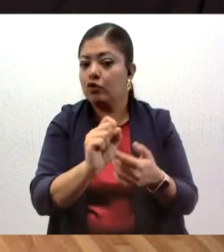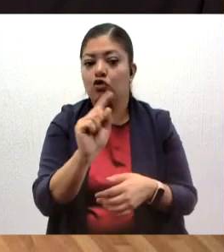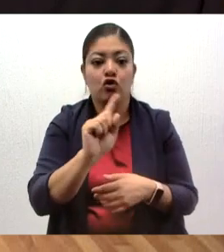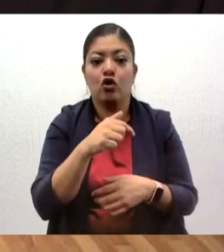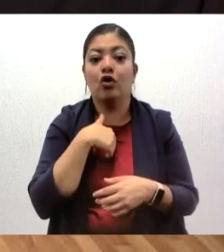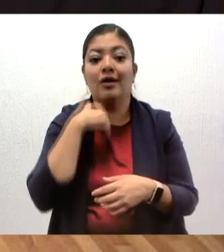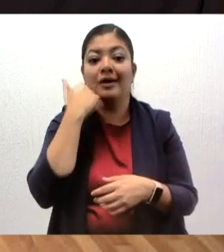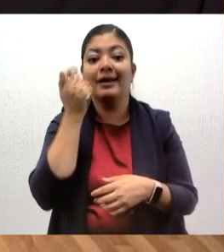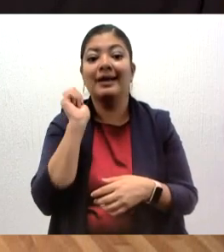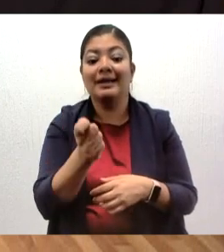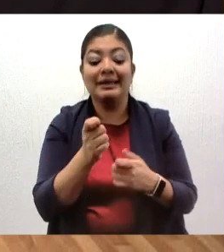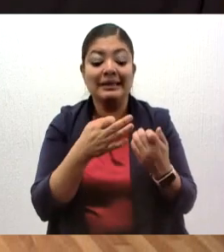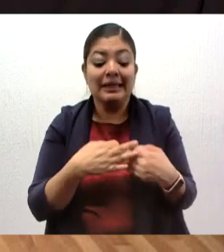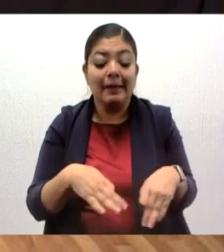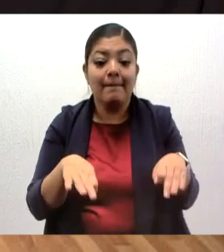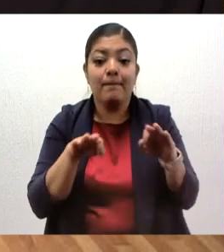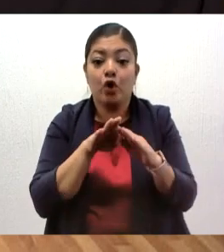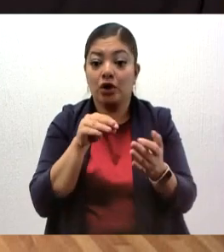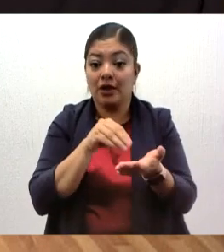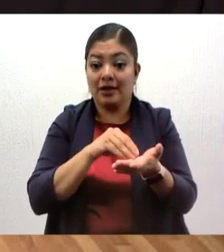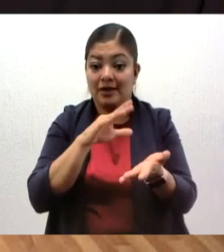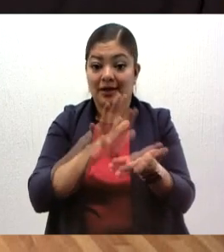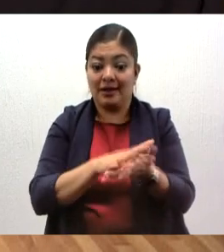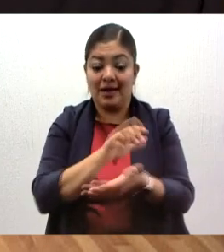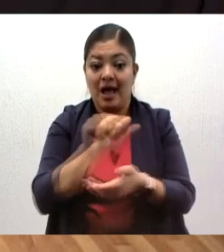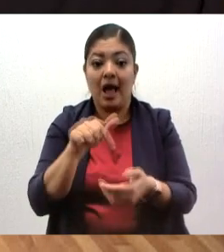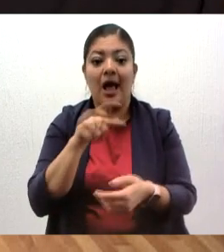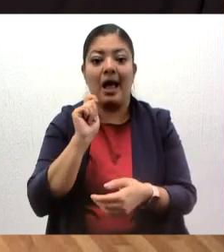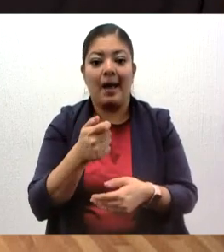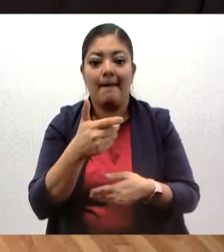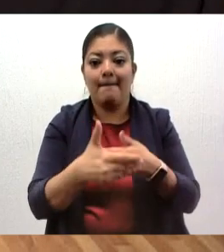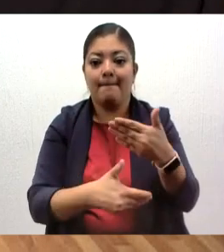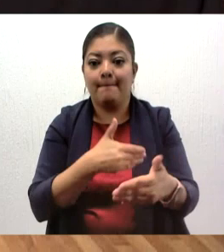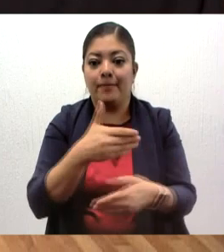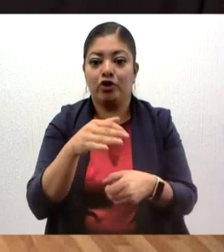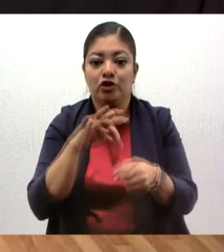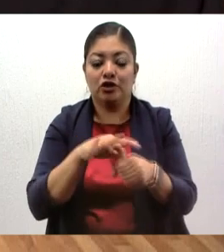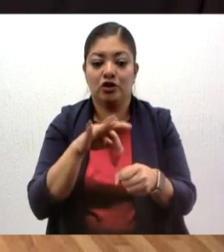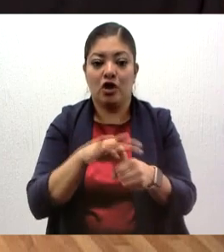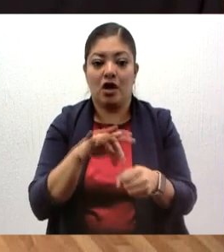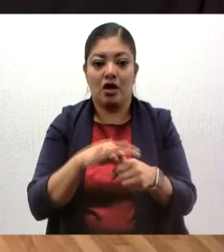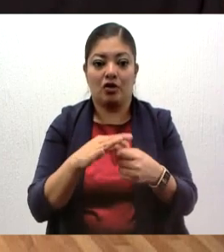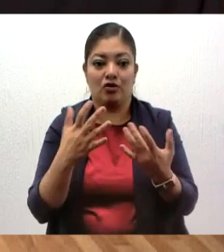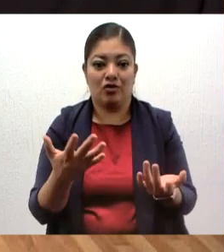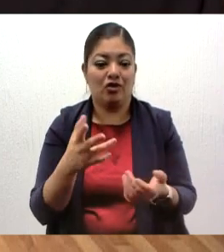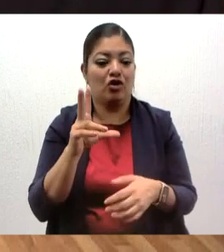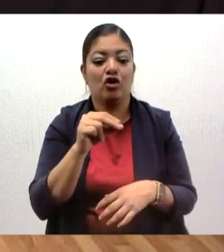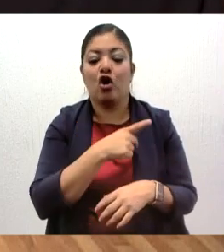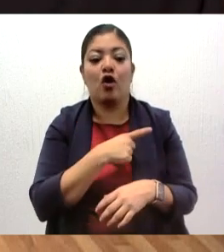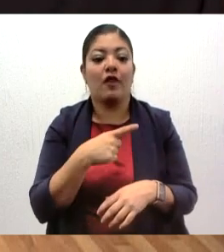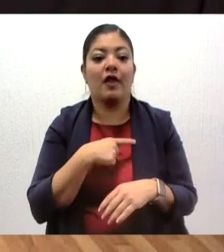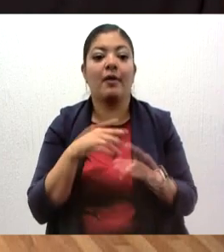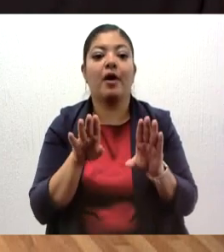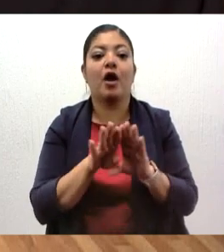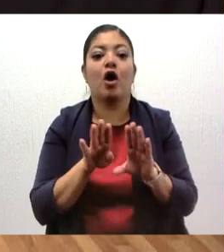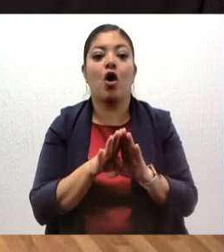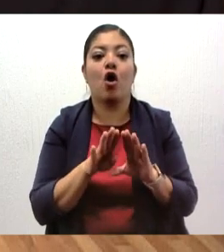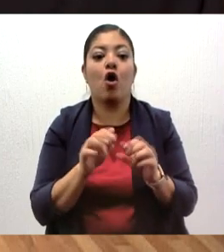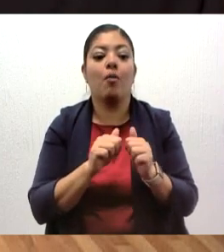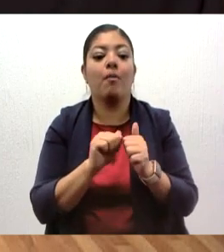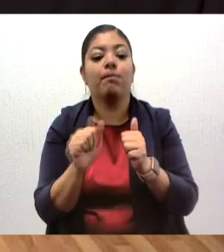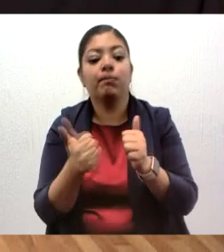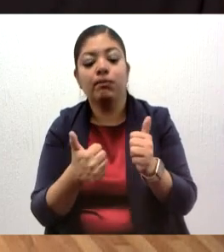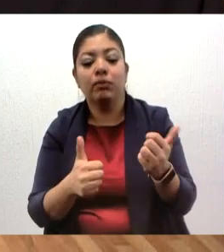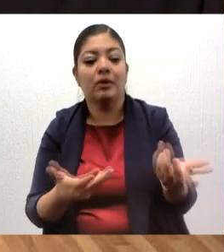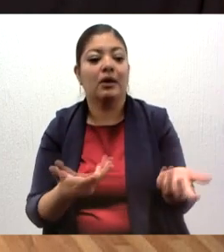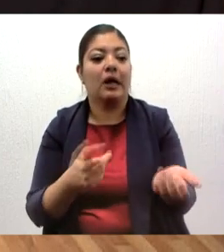importante que naras de los procesos electorales No se deje el menor sesgo de uso